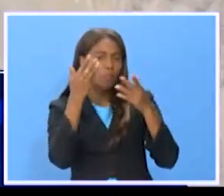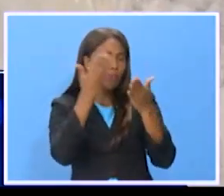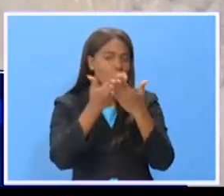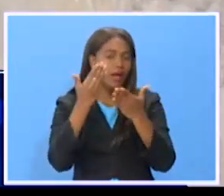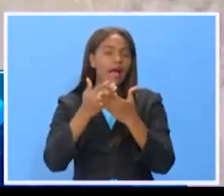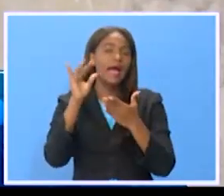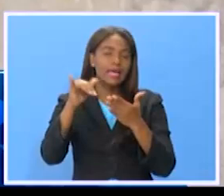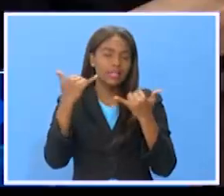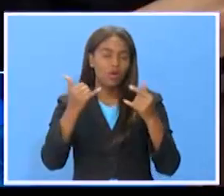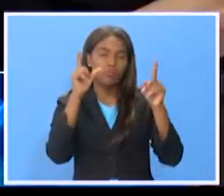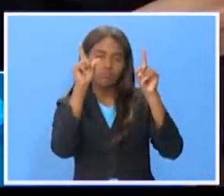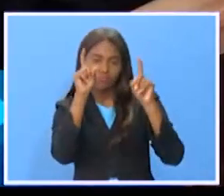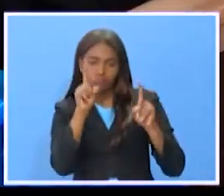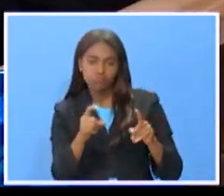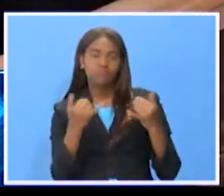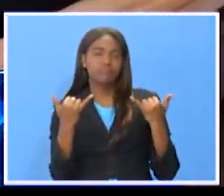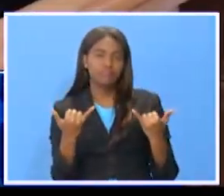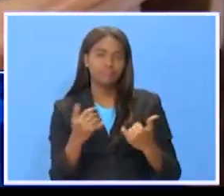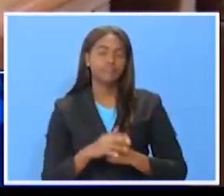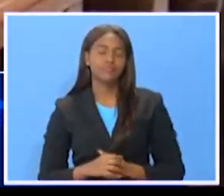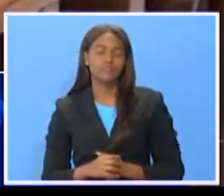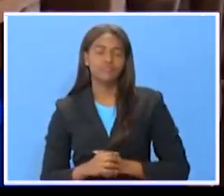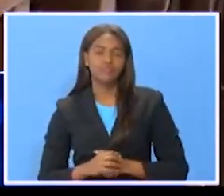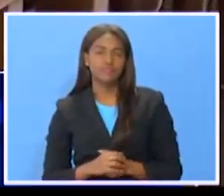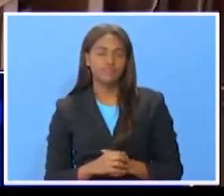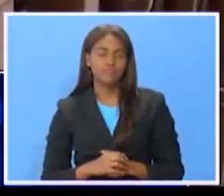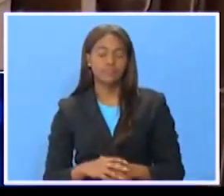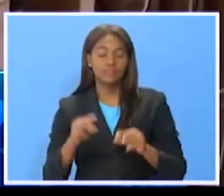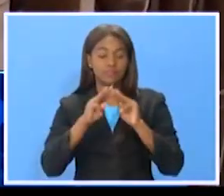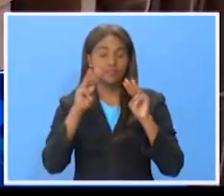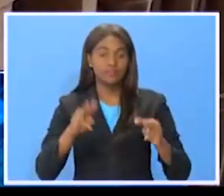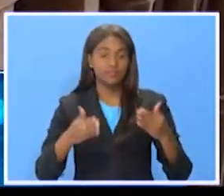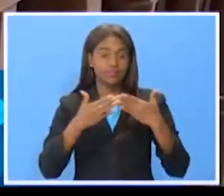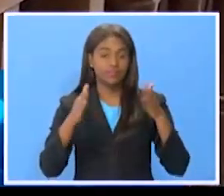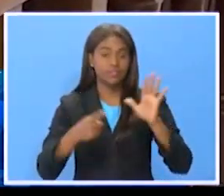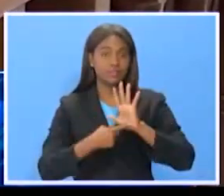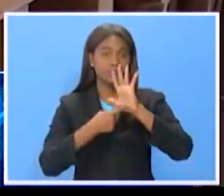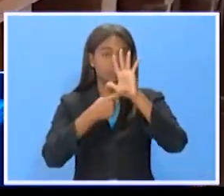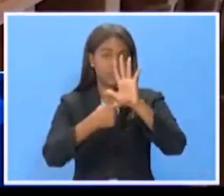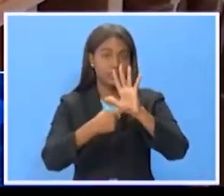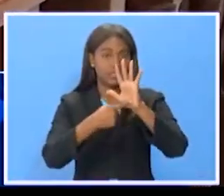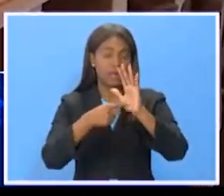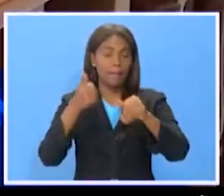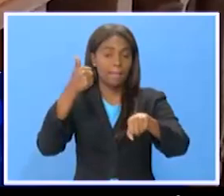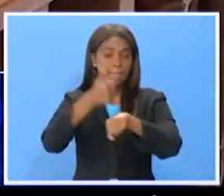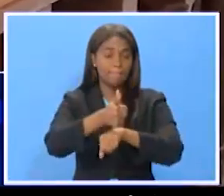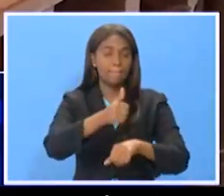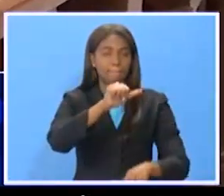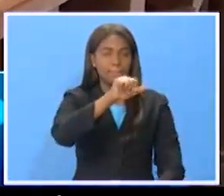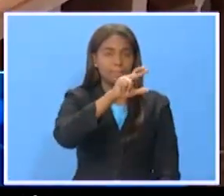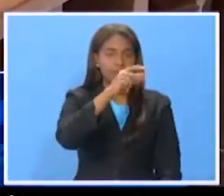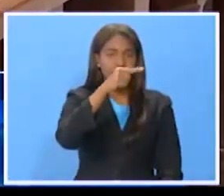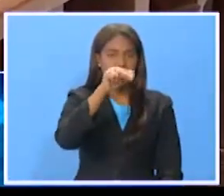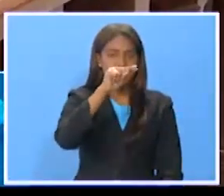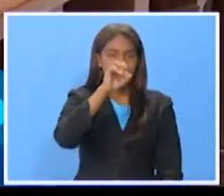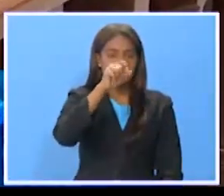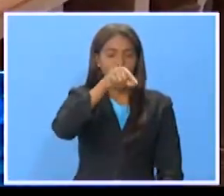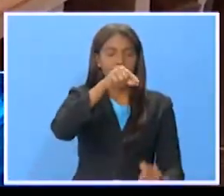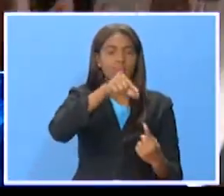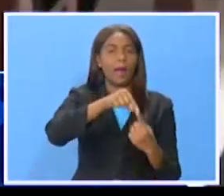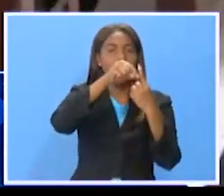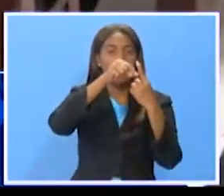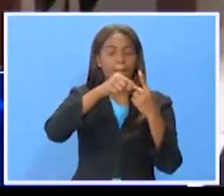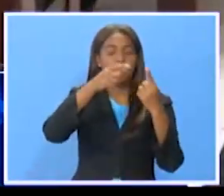vamos a interrogar en el día de hoy. Por el caso, el Ministerio Público presentó cargos contra Argenis Contreras, señalado como el principal